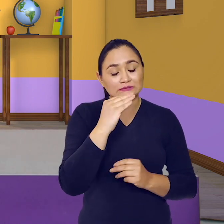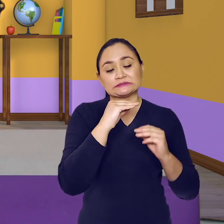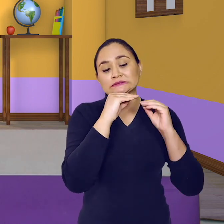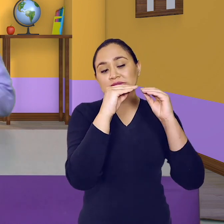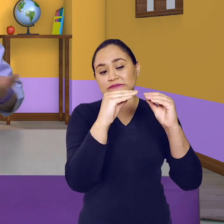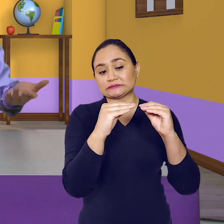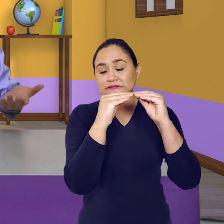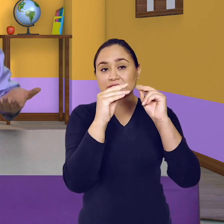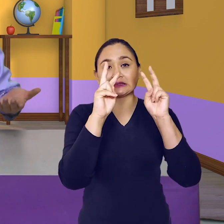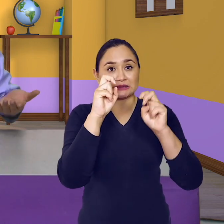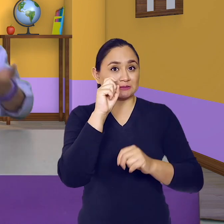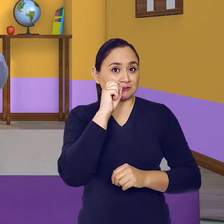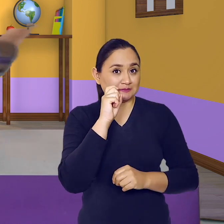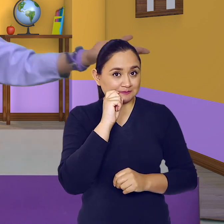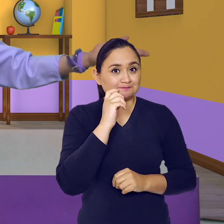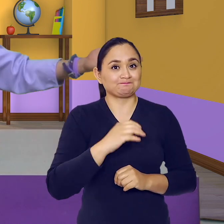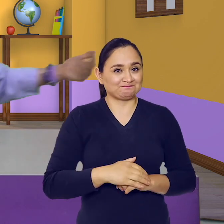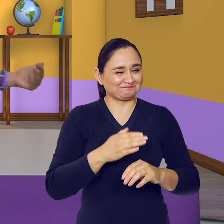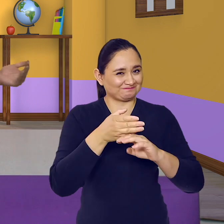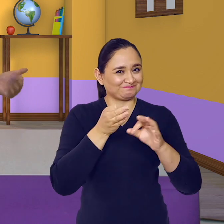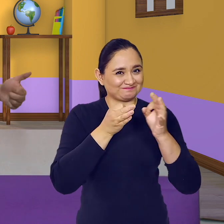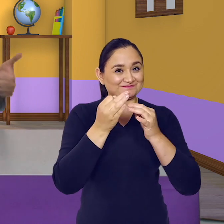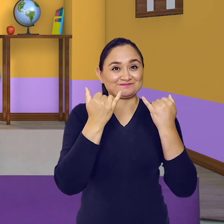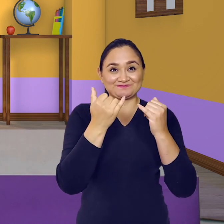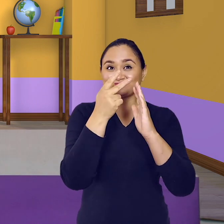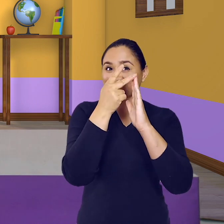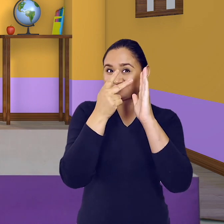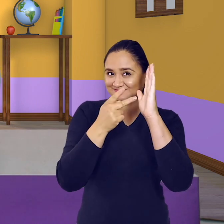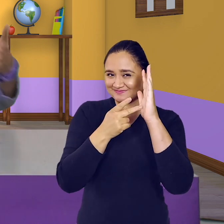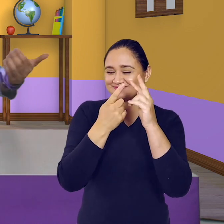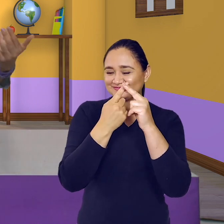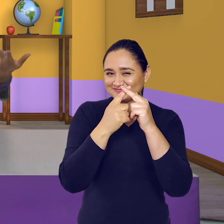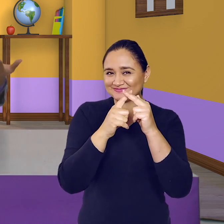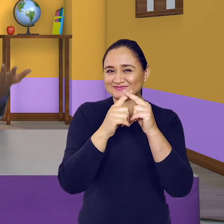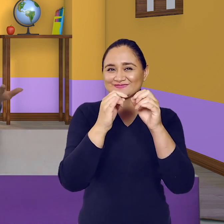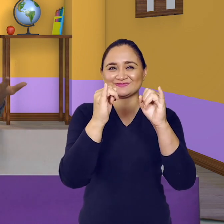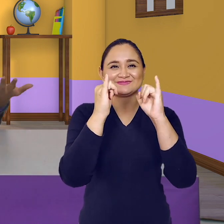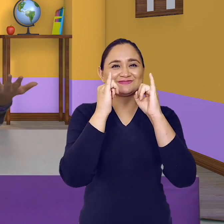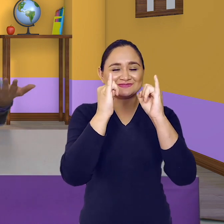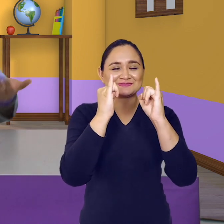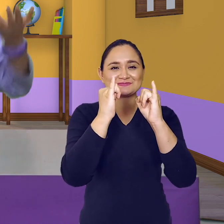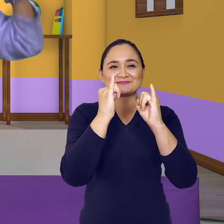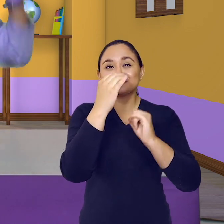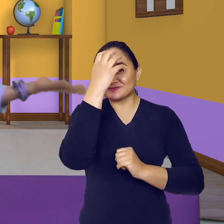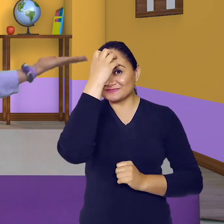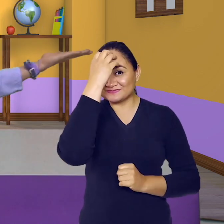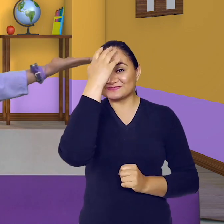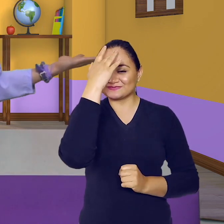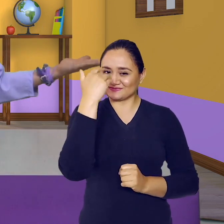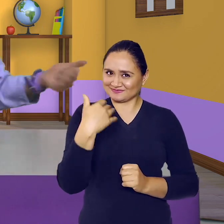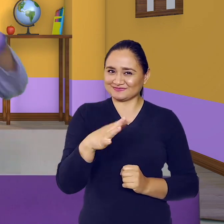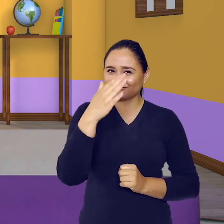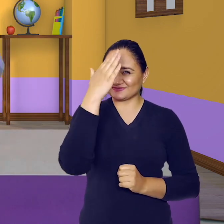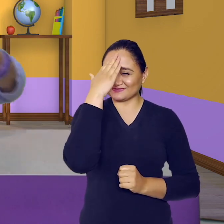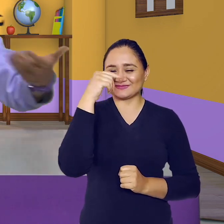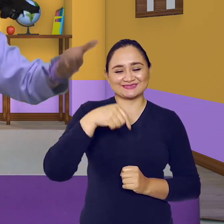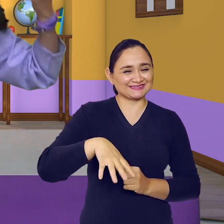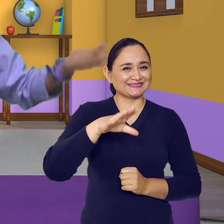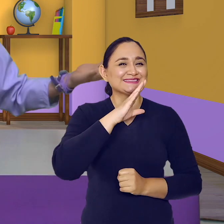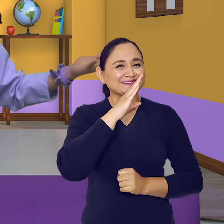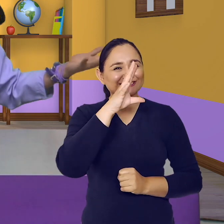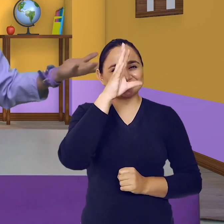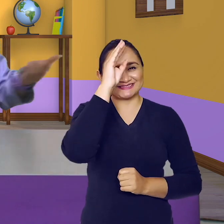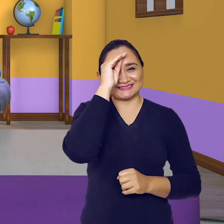docentes. Ya te sigo explicando. Por ahora comencemos con nuestro programa divertido y educativo porque ya sabes, Felipe, aquí